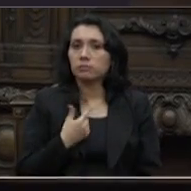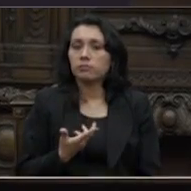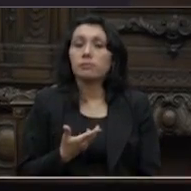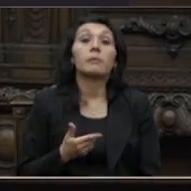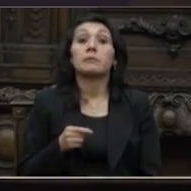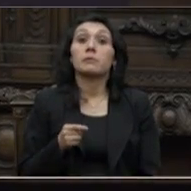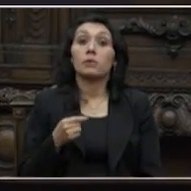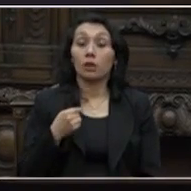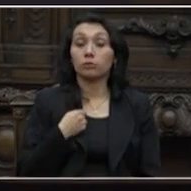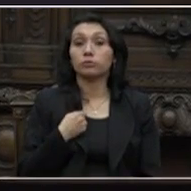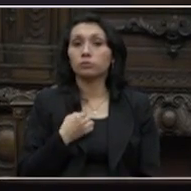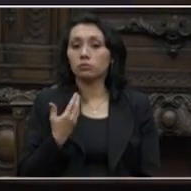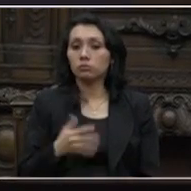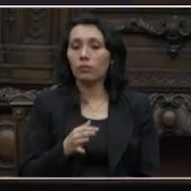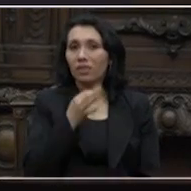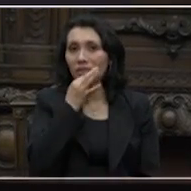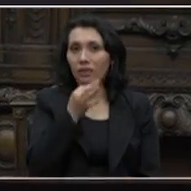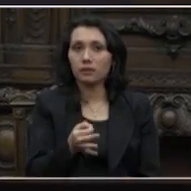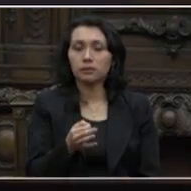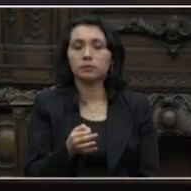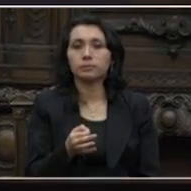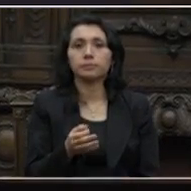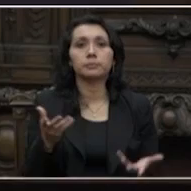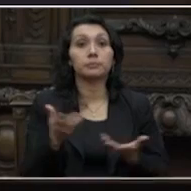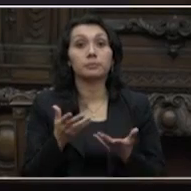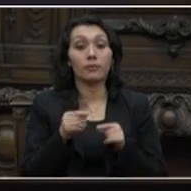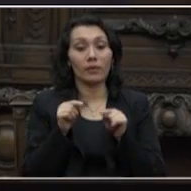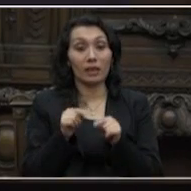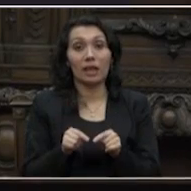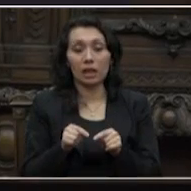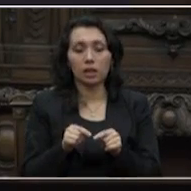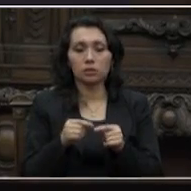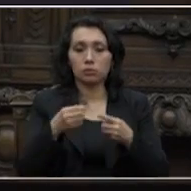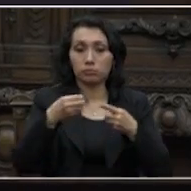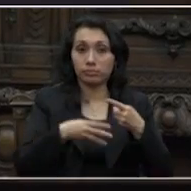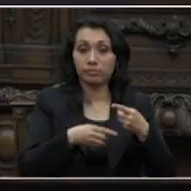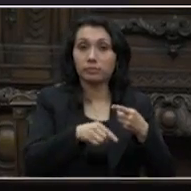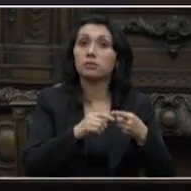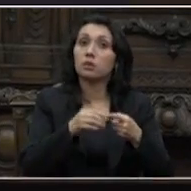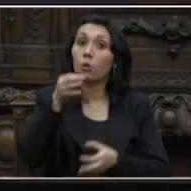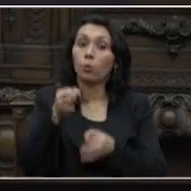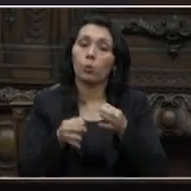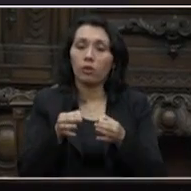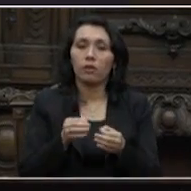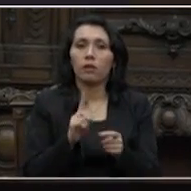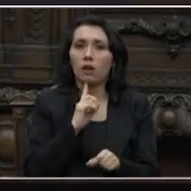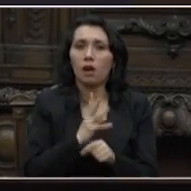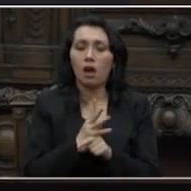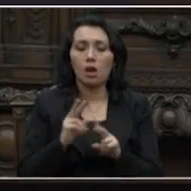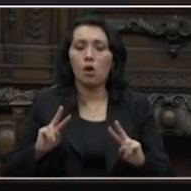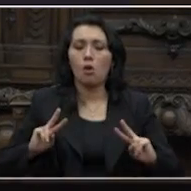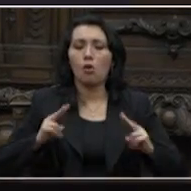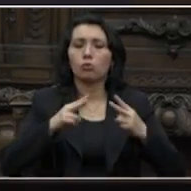Entonces, lo que estoy diciendo es que esta categoría jurídica, que es una categoría que viene